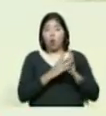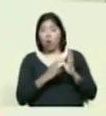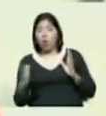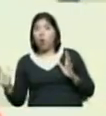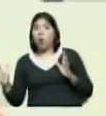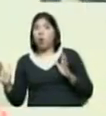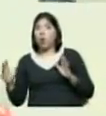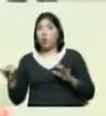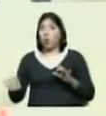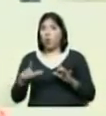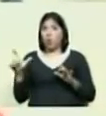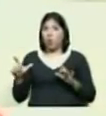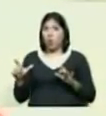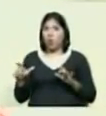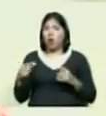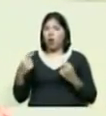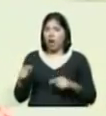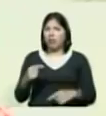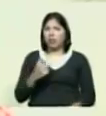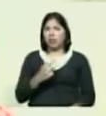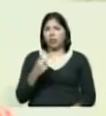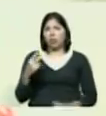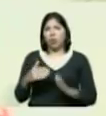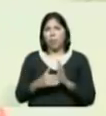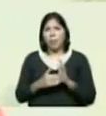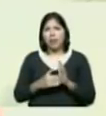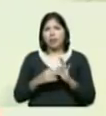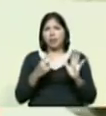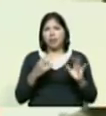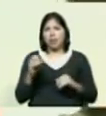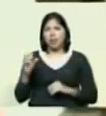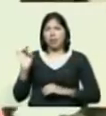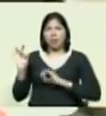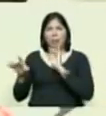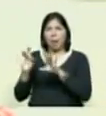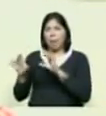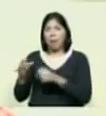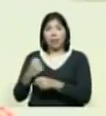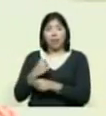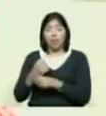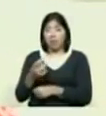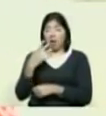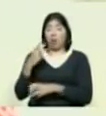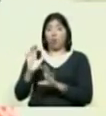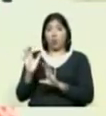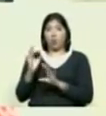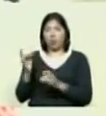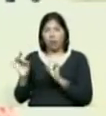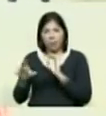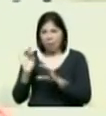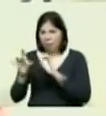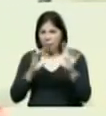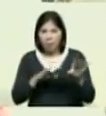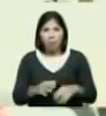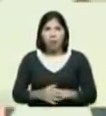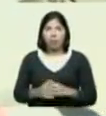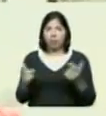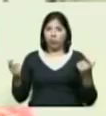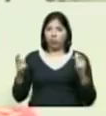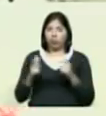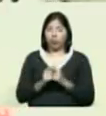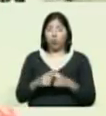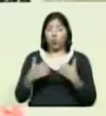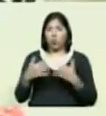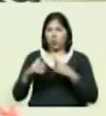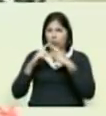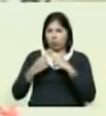de 32.700 despidos y la tasa de interés supera el 60%. Cifras alarmantes